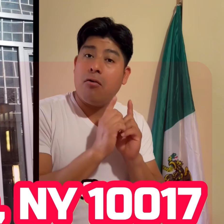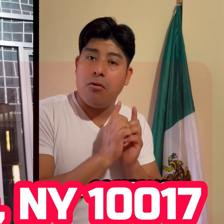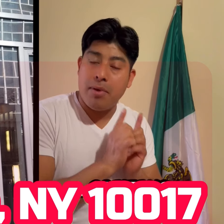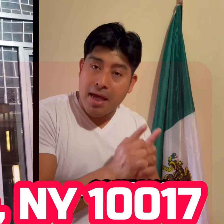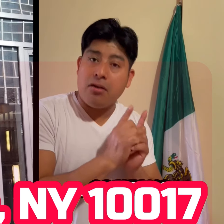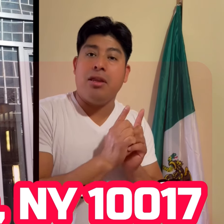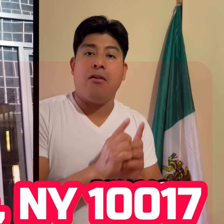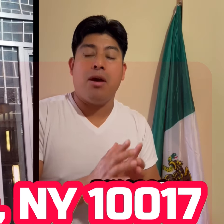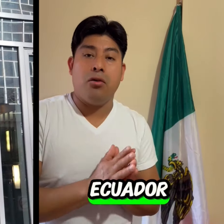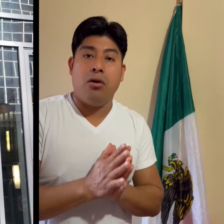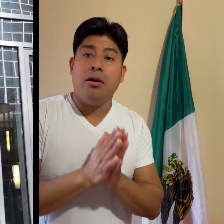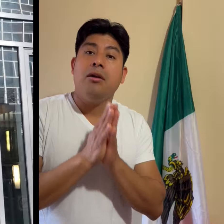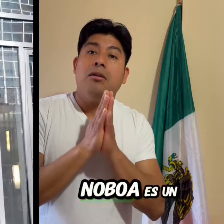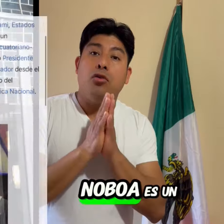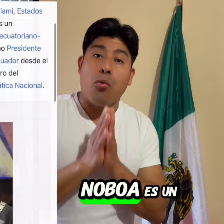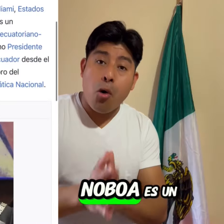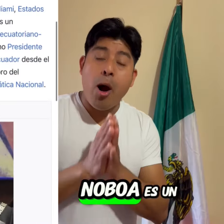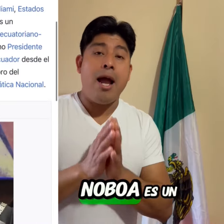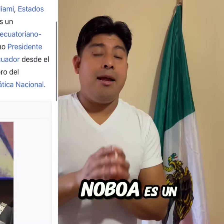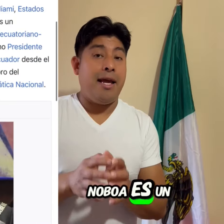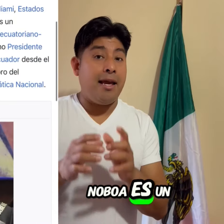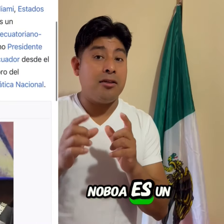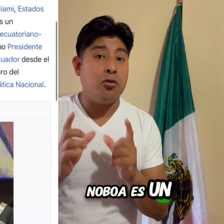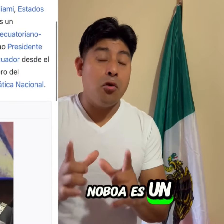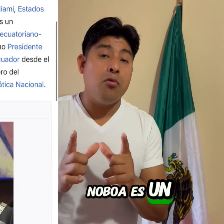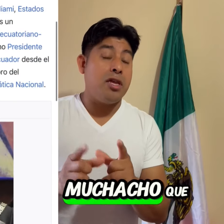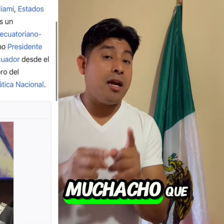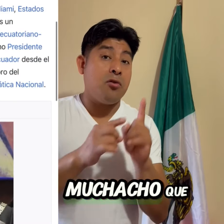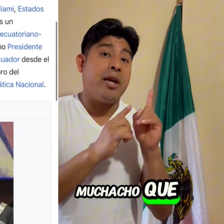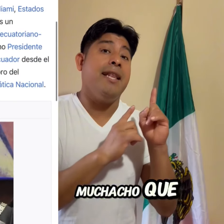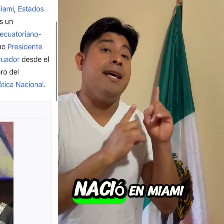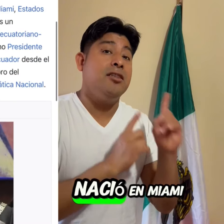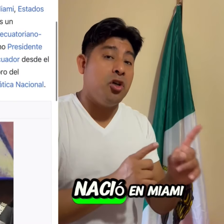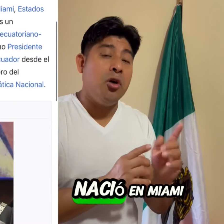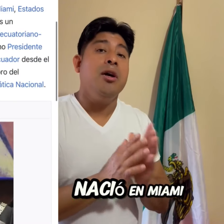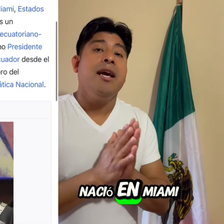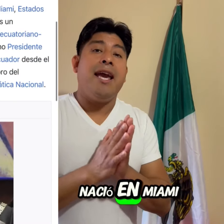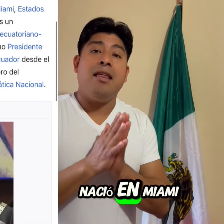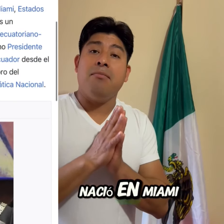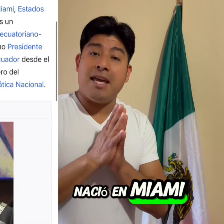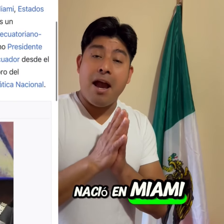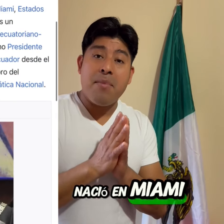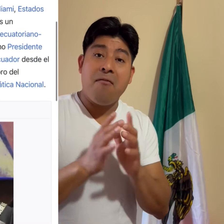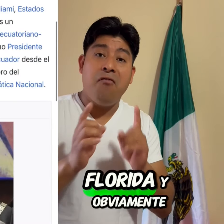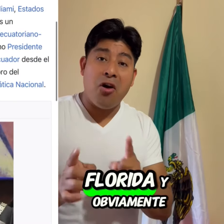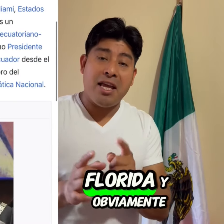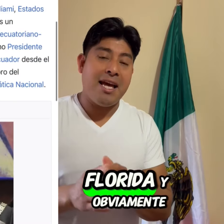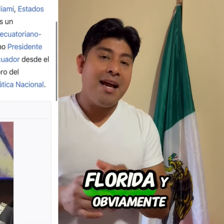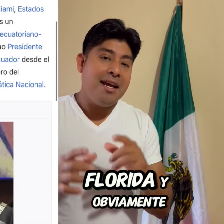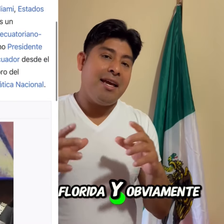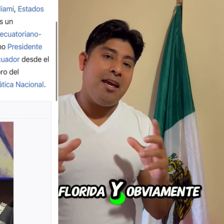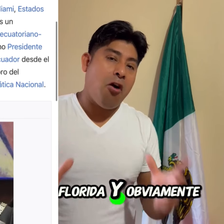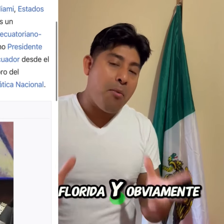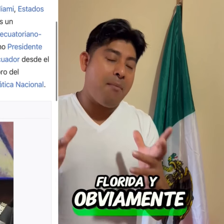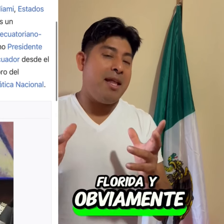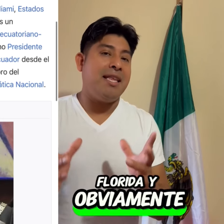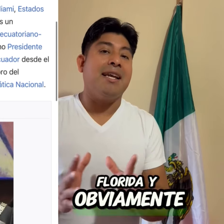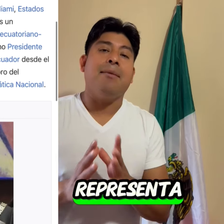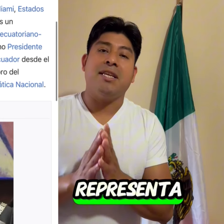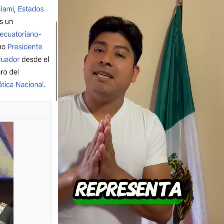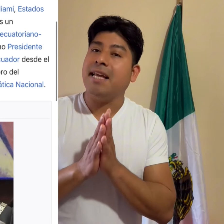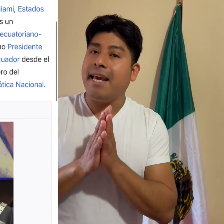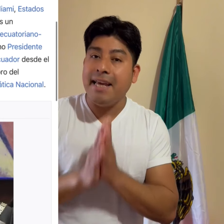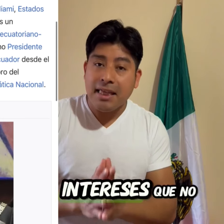el gobierno de Ecuador. Noboa es un muchacho que nació en Miami, Florida, y